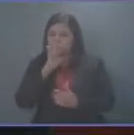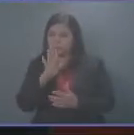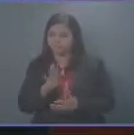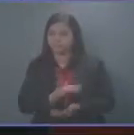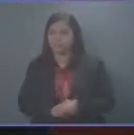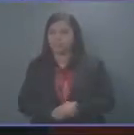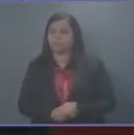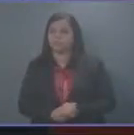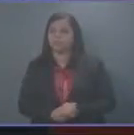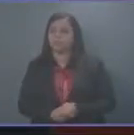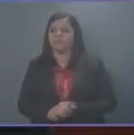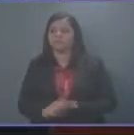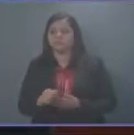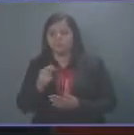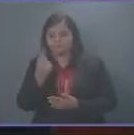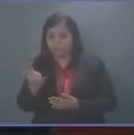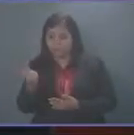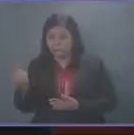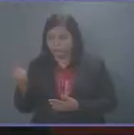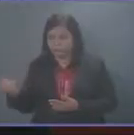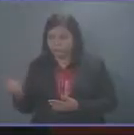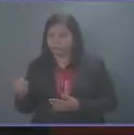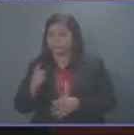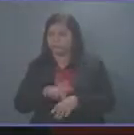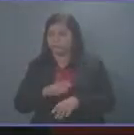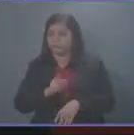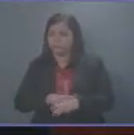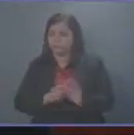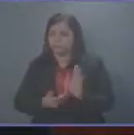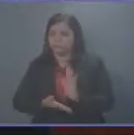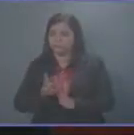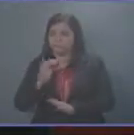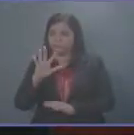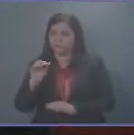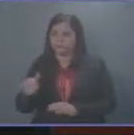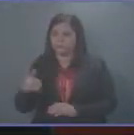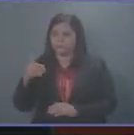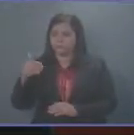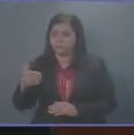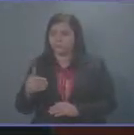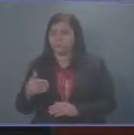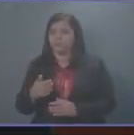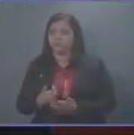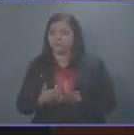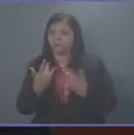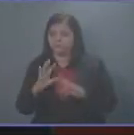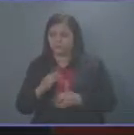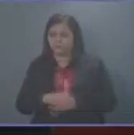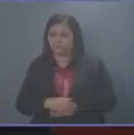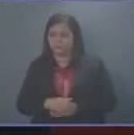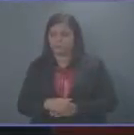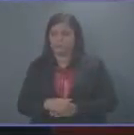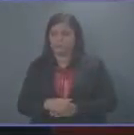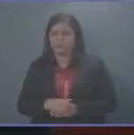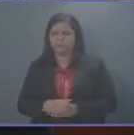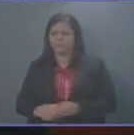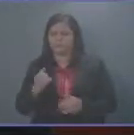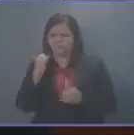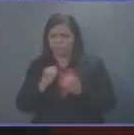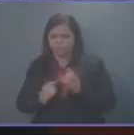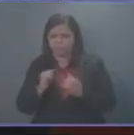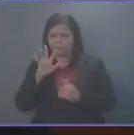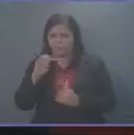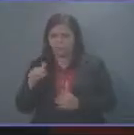entre otros, que los usuarios tendrán un plazo adicional de 5 años si se comprueba que durante los últimos 5 años de la exención